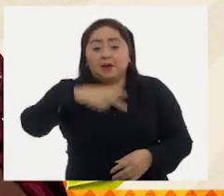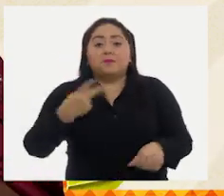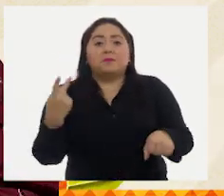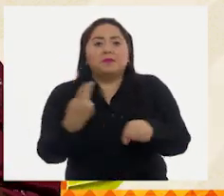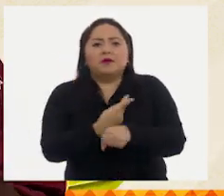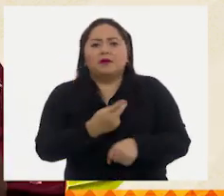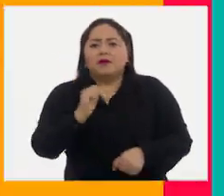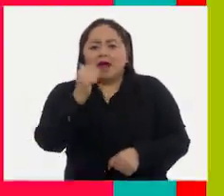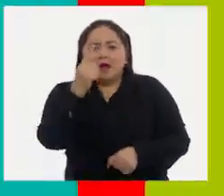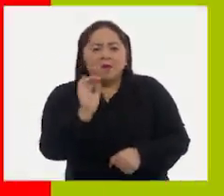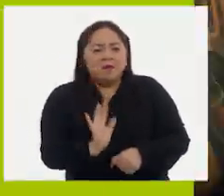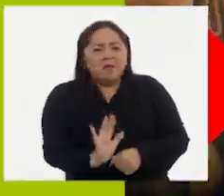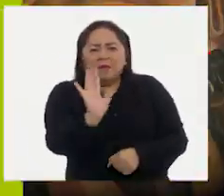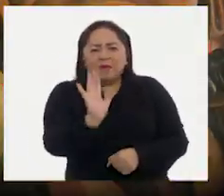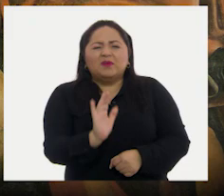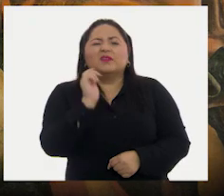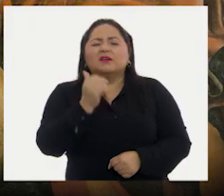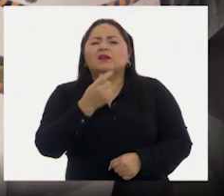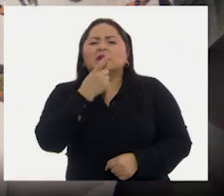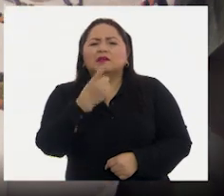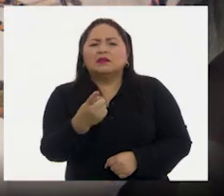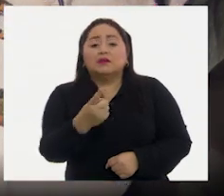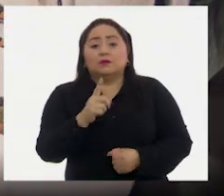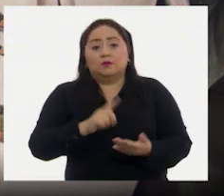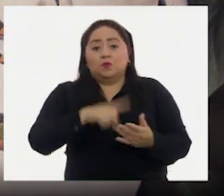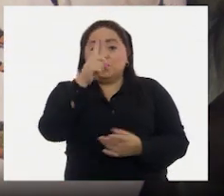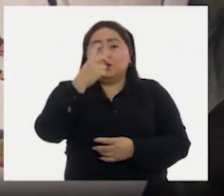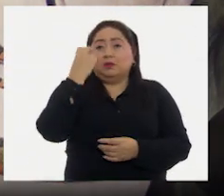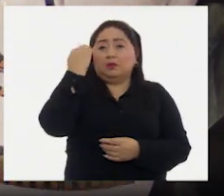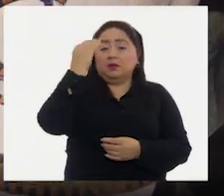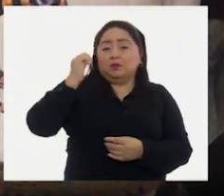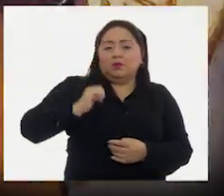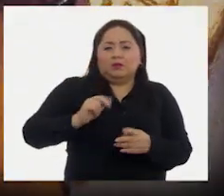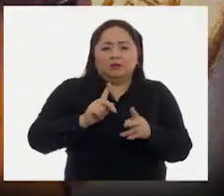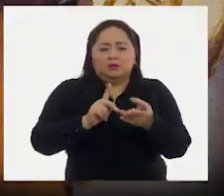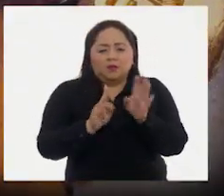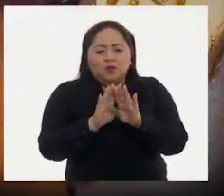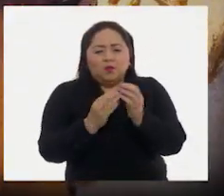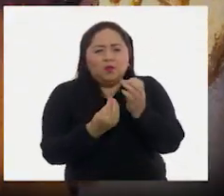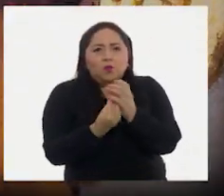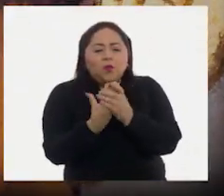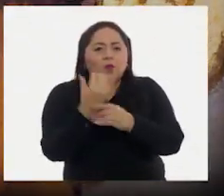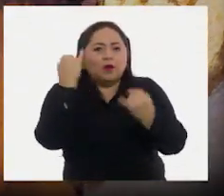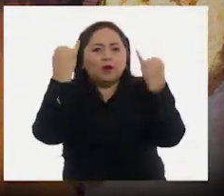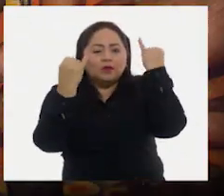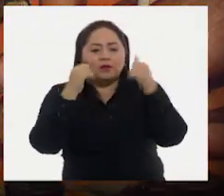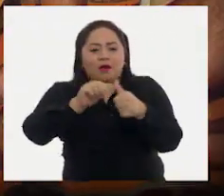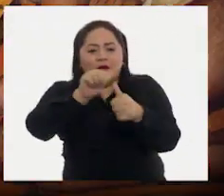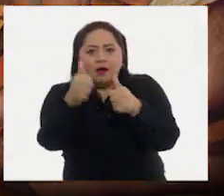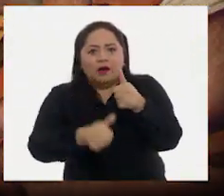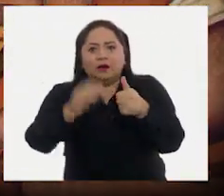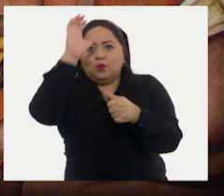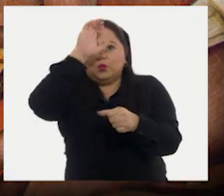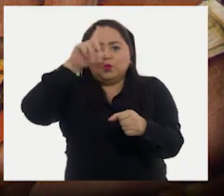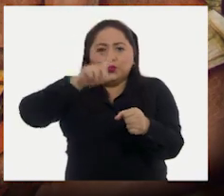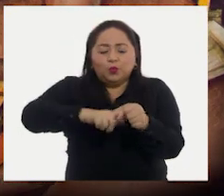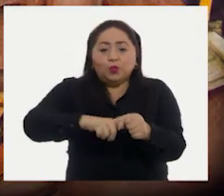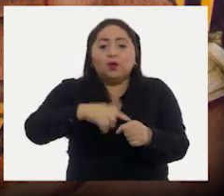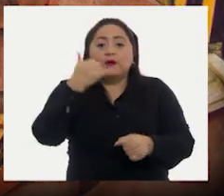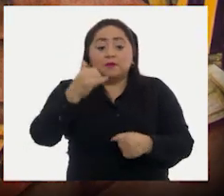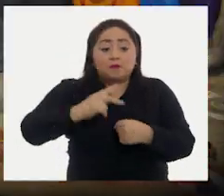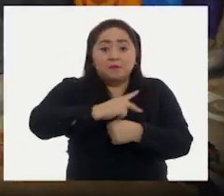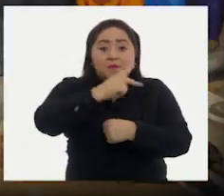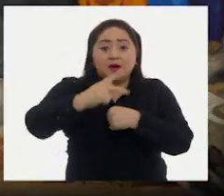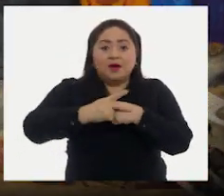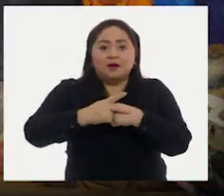algo muy parecido. Es decir, una época donde florecieron las ideas, el arte, la cultura y el